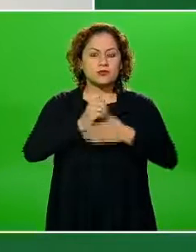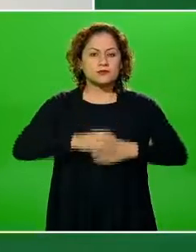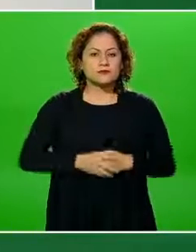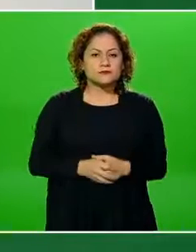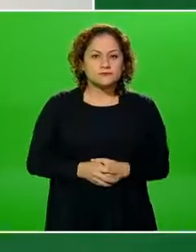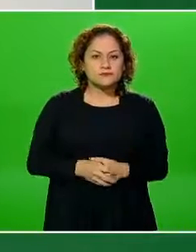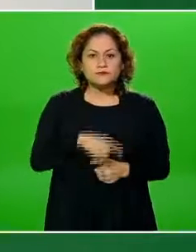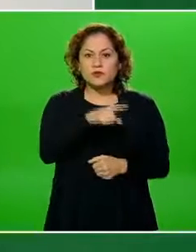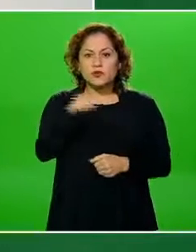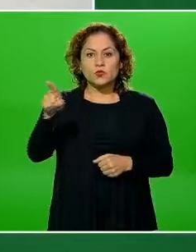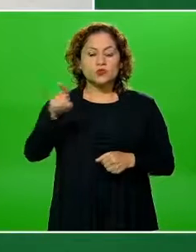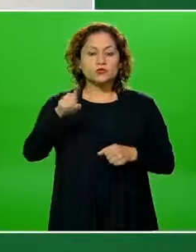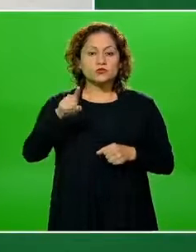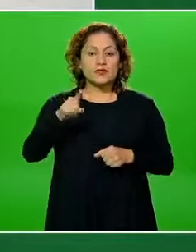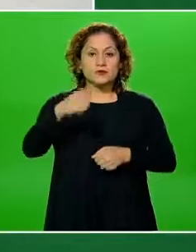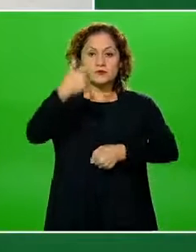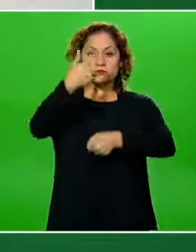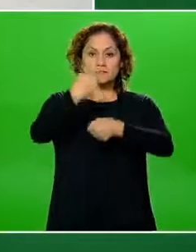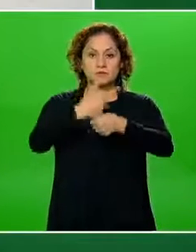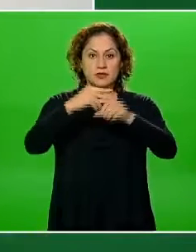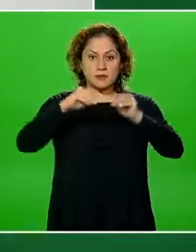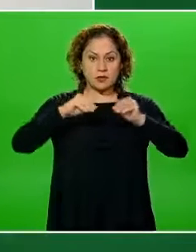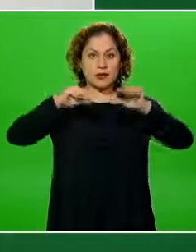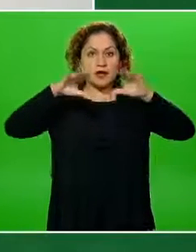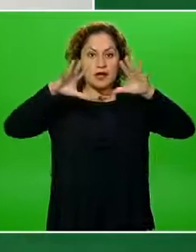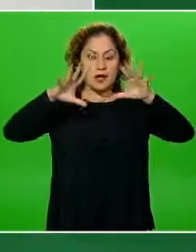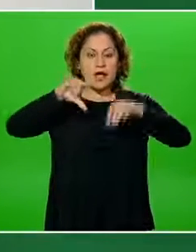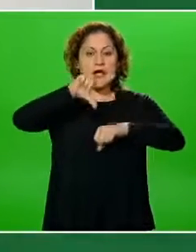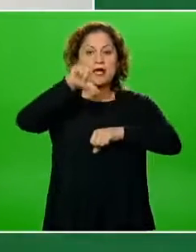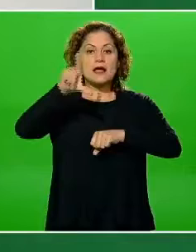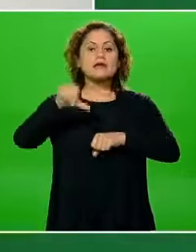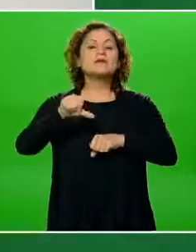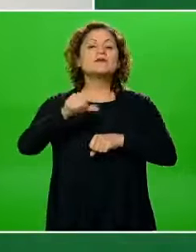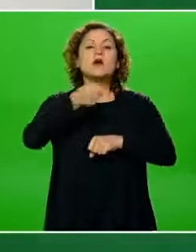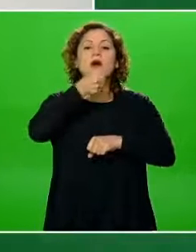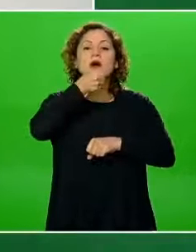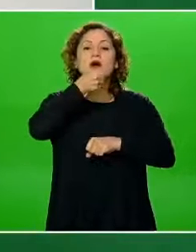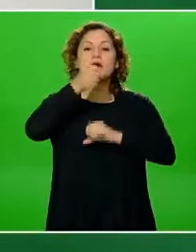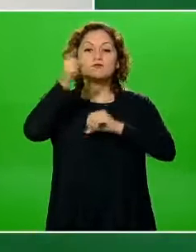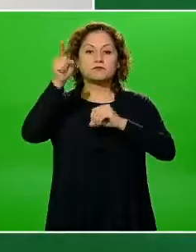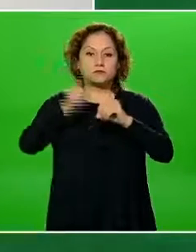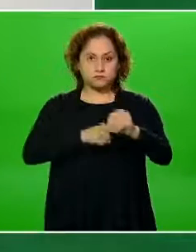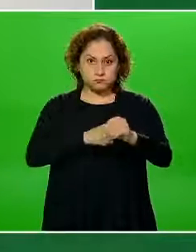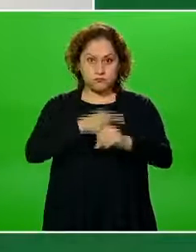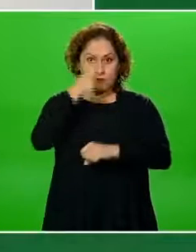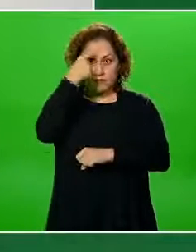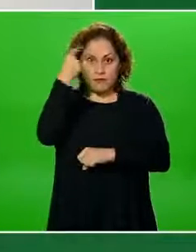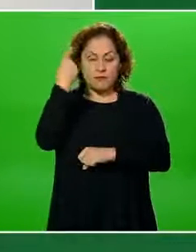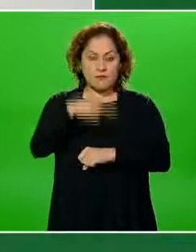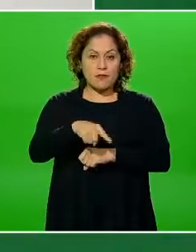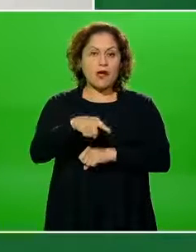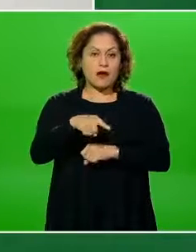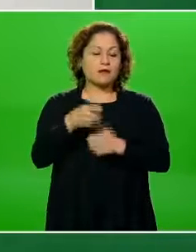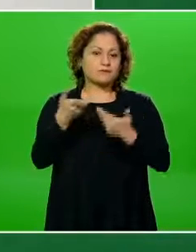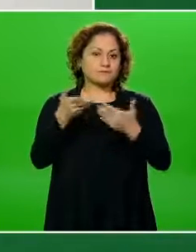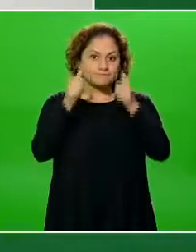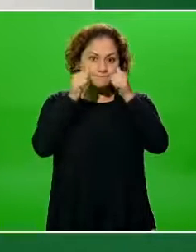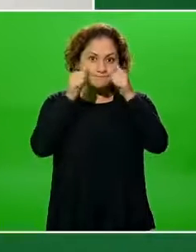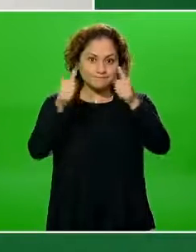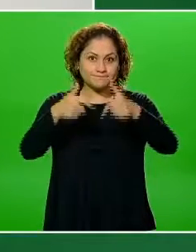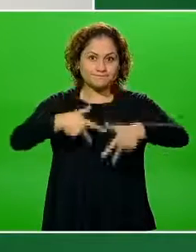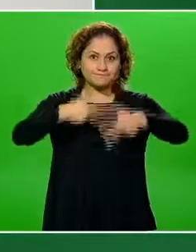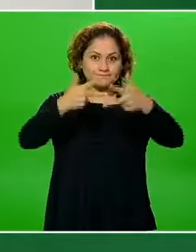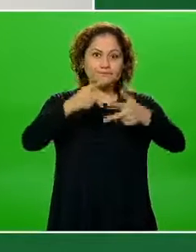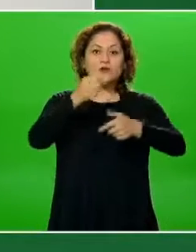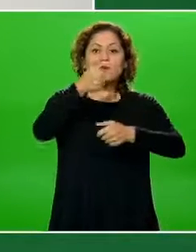y mantener el micrófono cerrado. Su cámara pueda poder verlos, saludarlos, reconocerlos y pues poder cederles